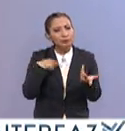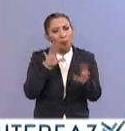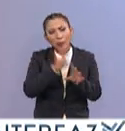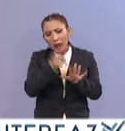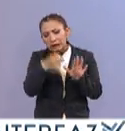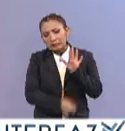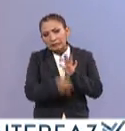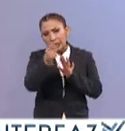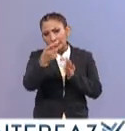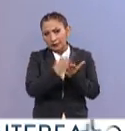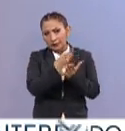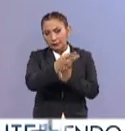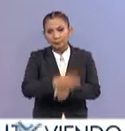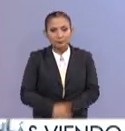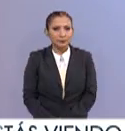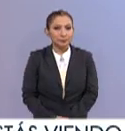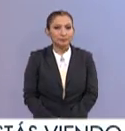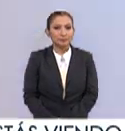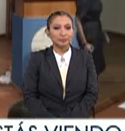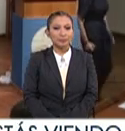poco más sobre este galardón.